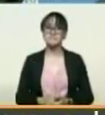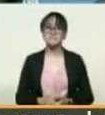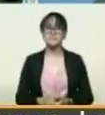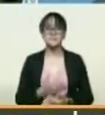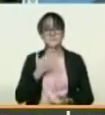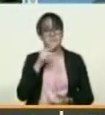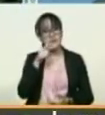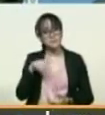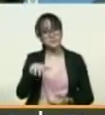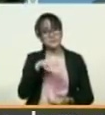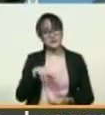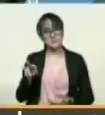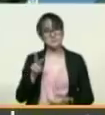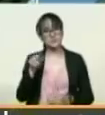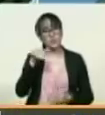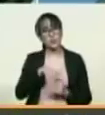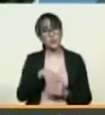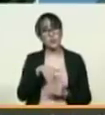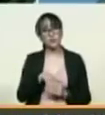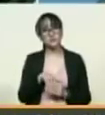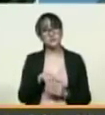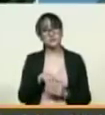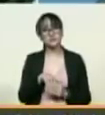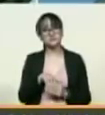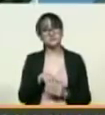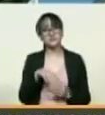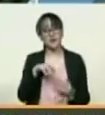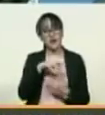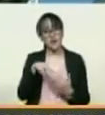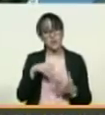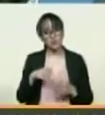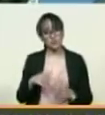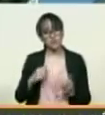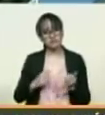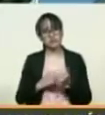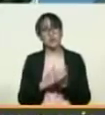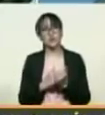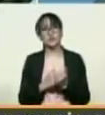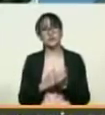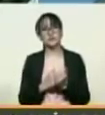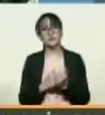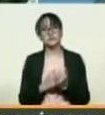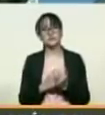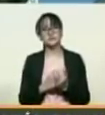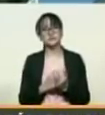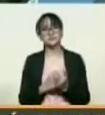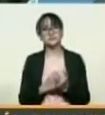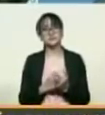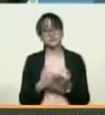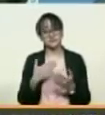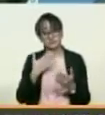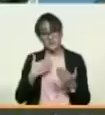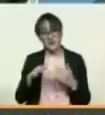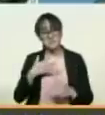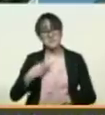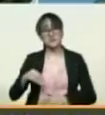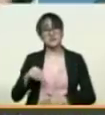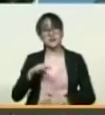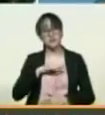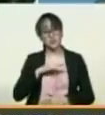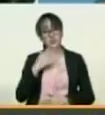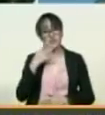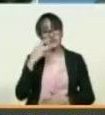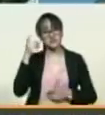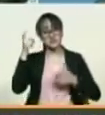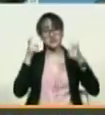pueblo venezolano vota por la Revolución Bolivariana, en su momento para las presidenciales por el comandante Hugo